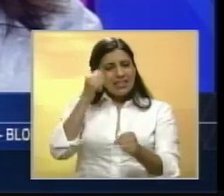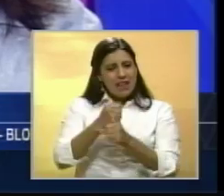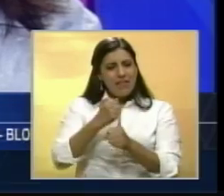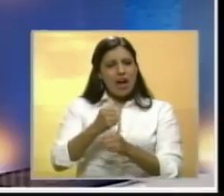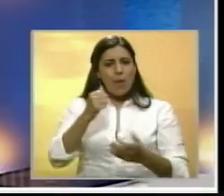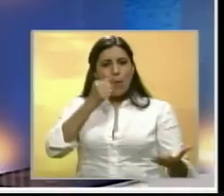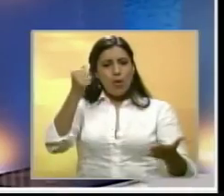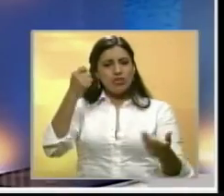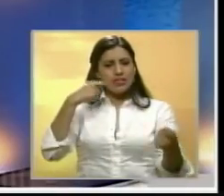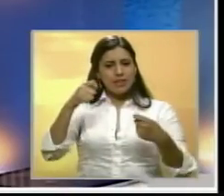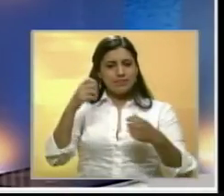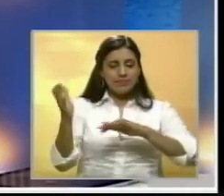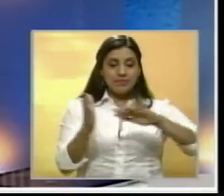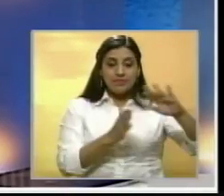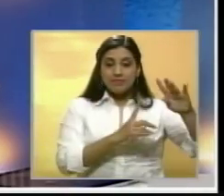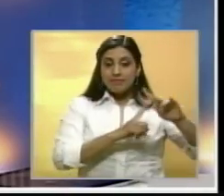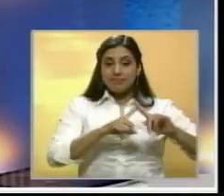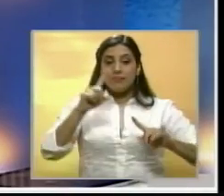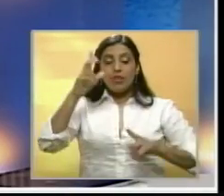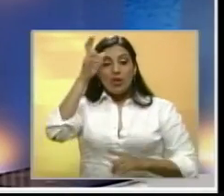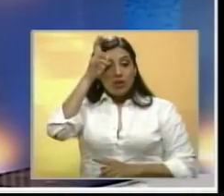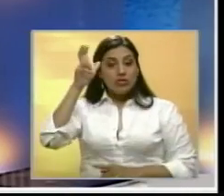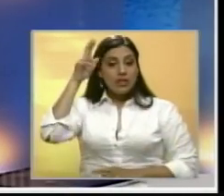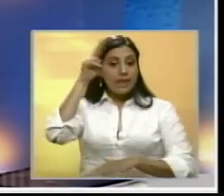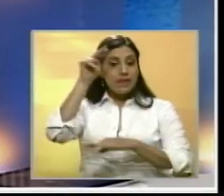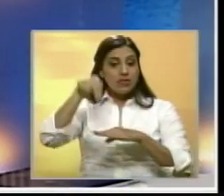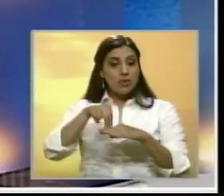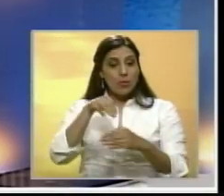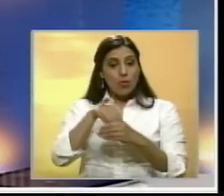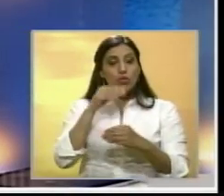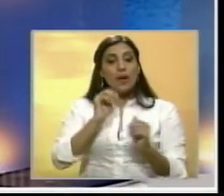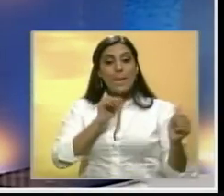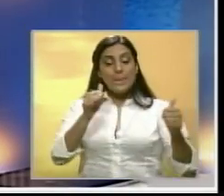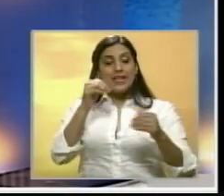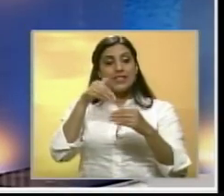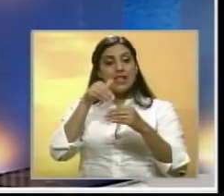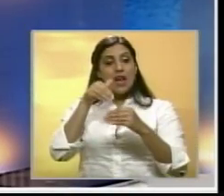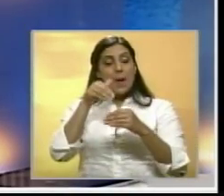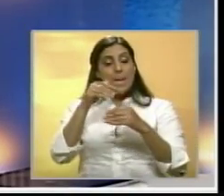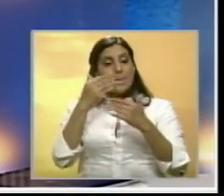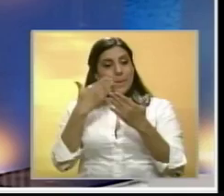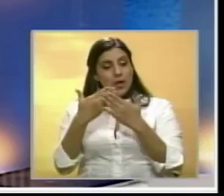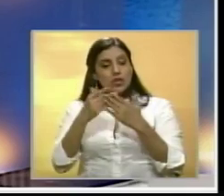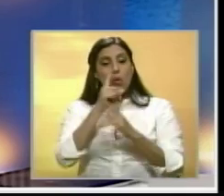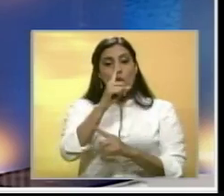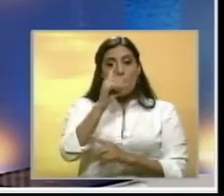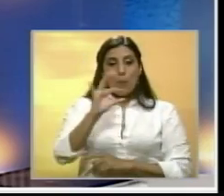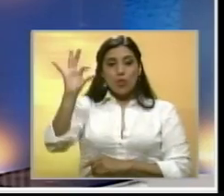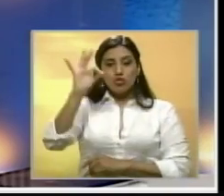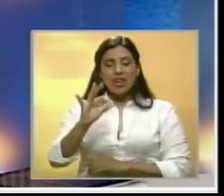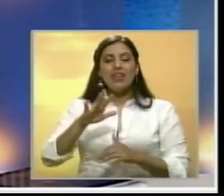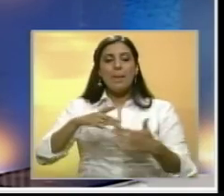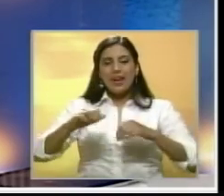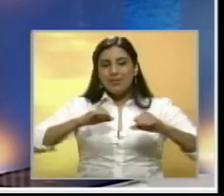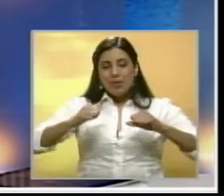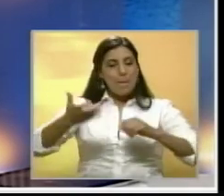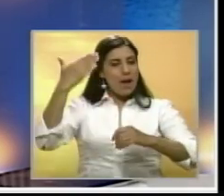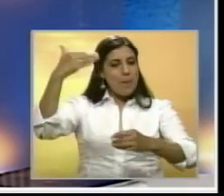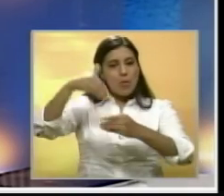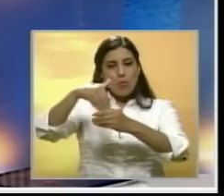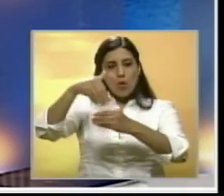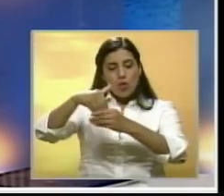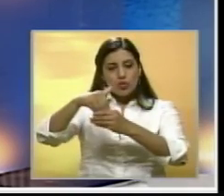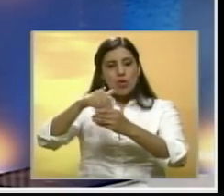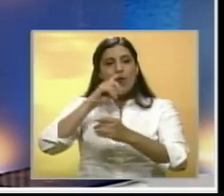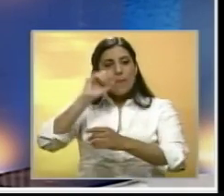CLAP. El Consejo Nacional Electoral inició el proceso de validación de las firmas del 1% para poder activar el referéndum